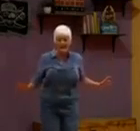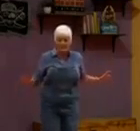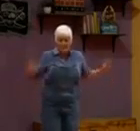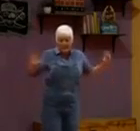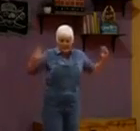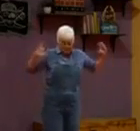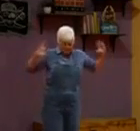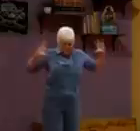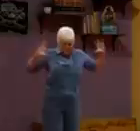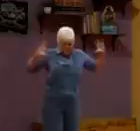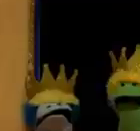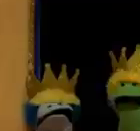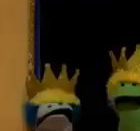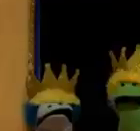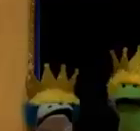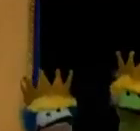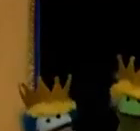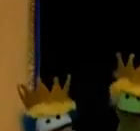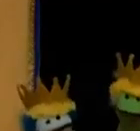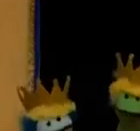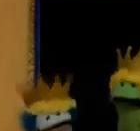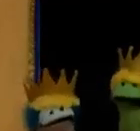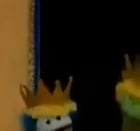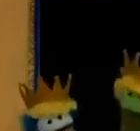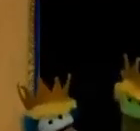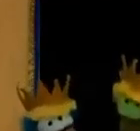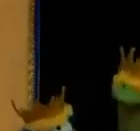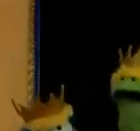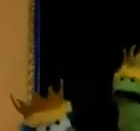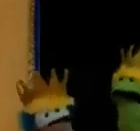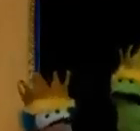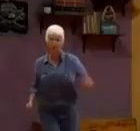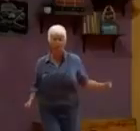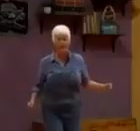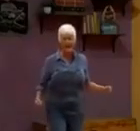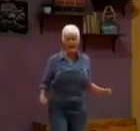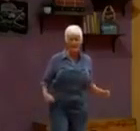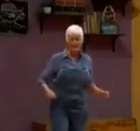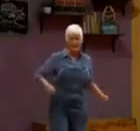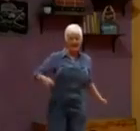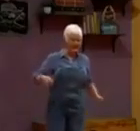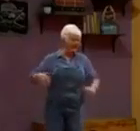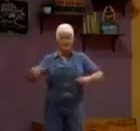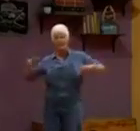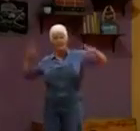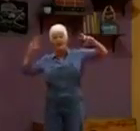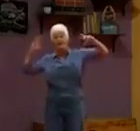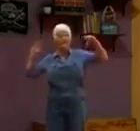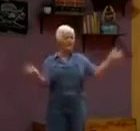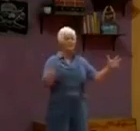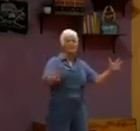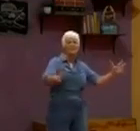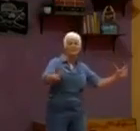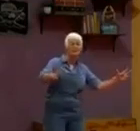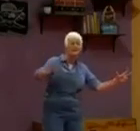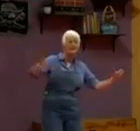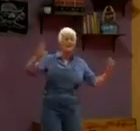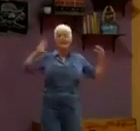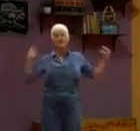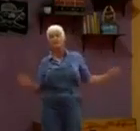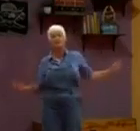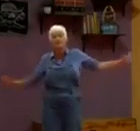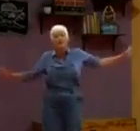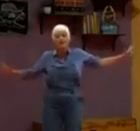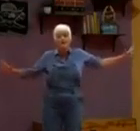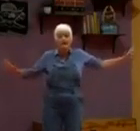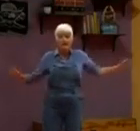terrible, muy sanguinarios. Querían acabar con todo el reino. Querían despojar a todas las personas del